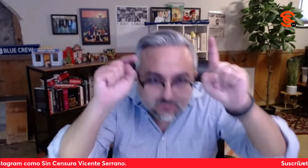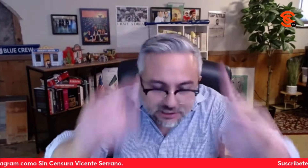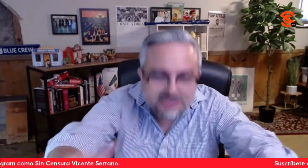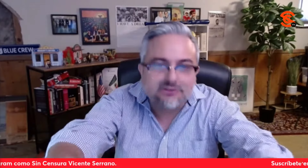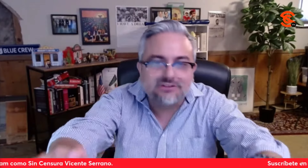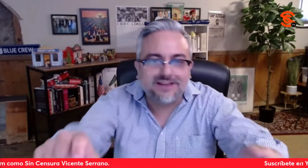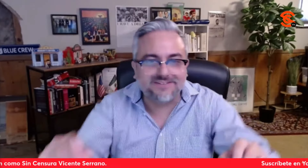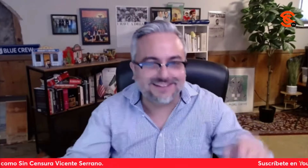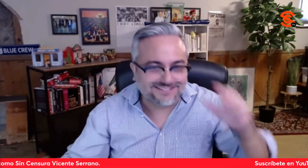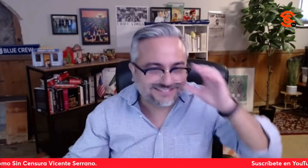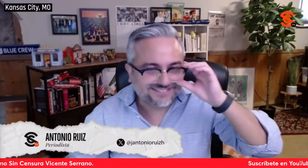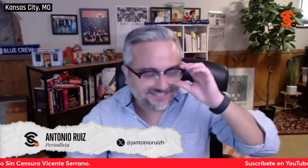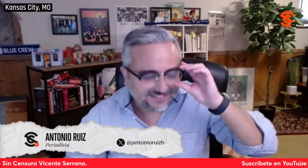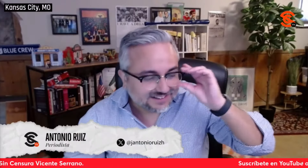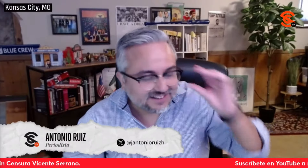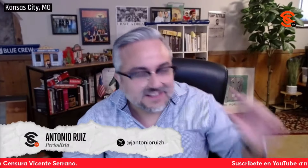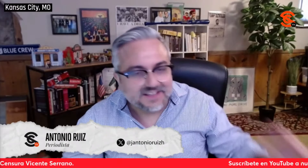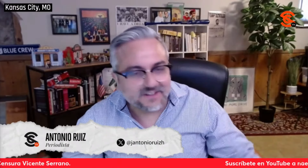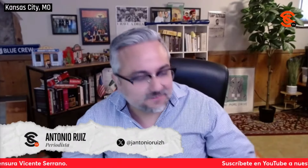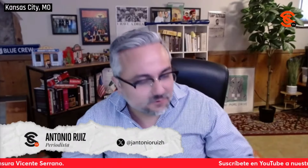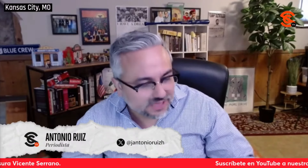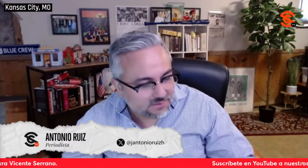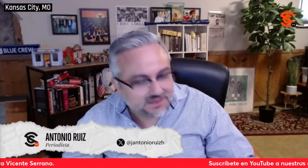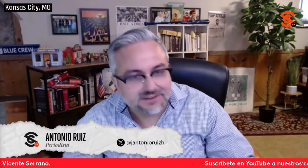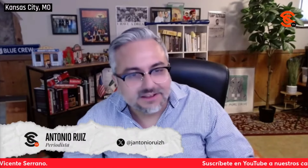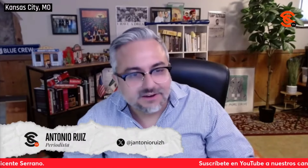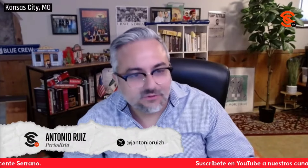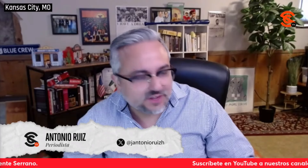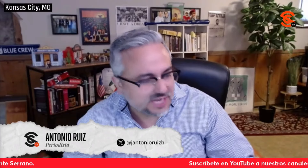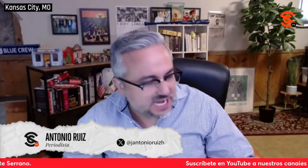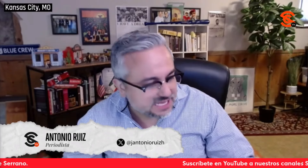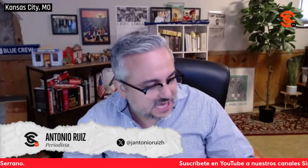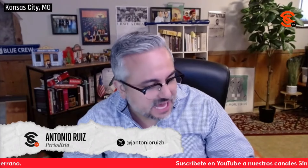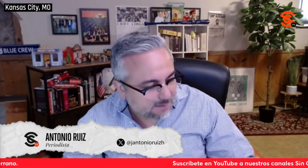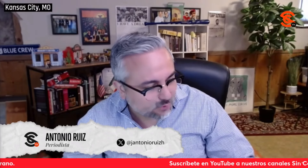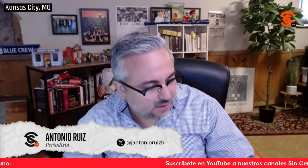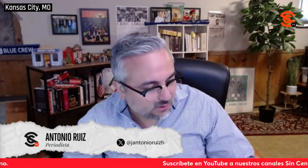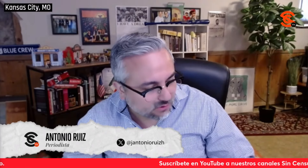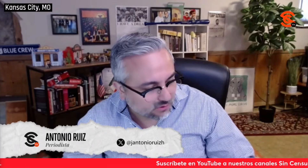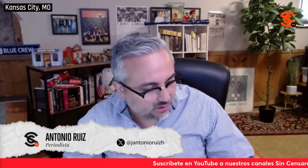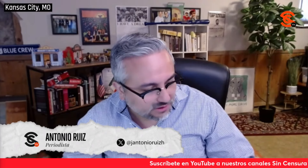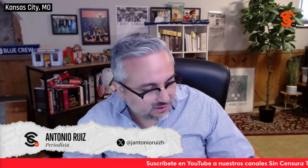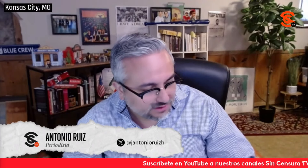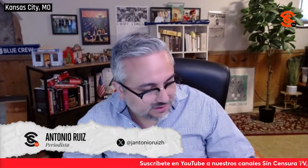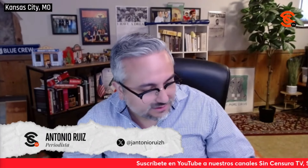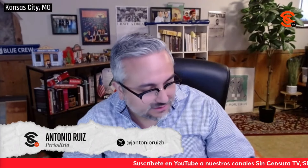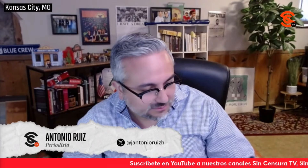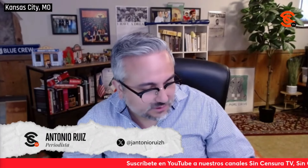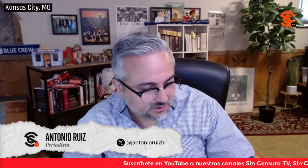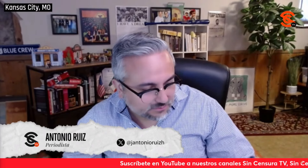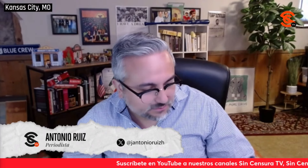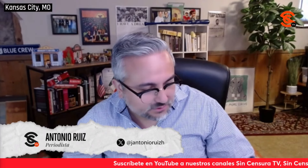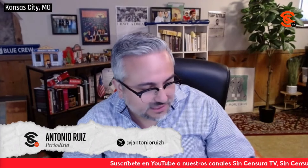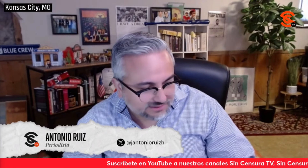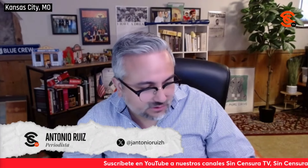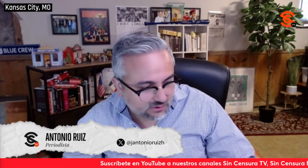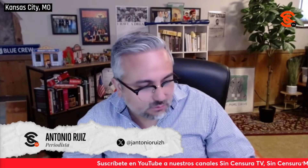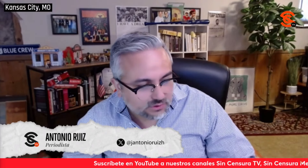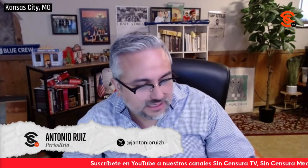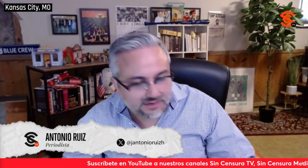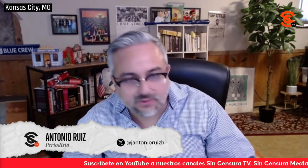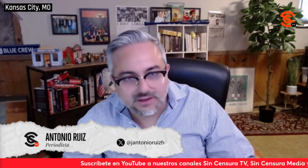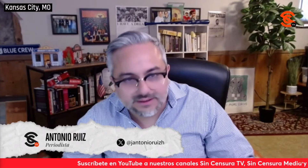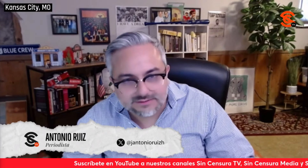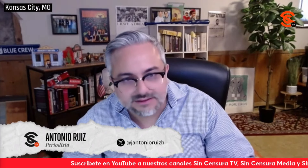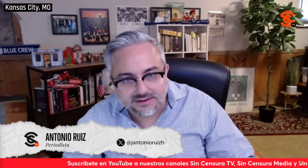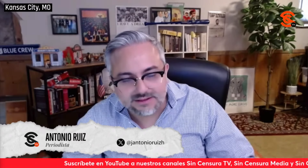privilegios, pero ustedes no saben. No saben, no tienen ni idea, pueblo. Bueno, pues ya se lo dejó